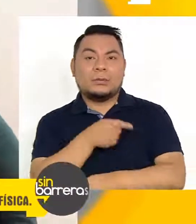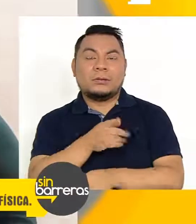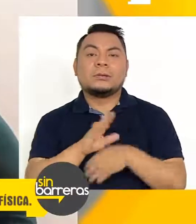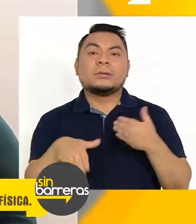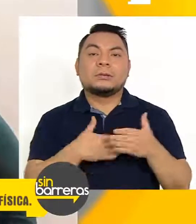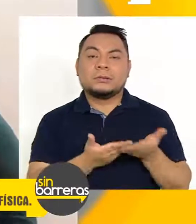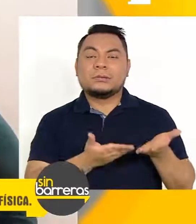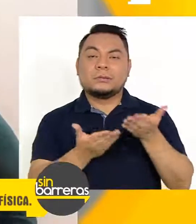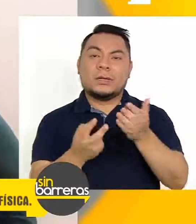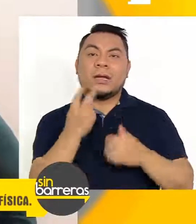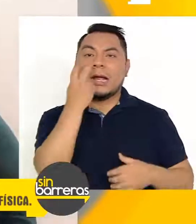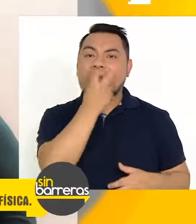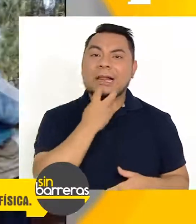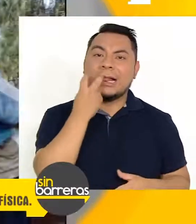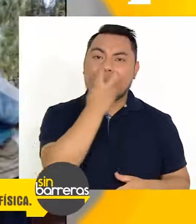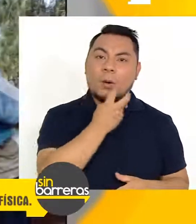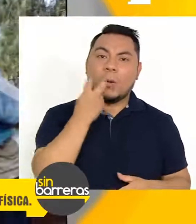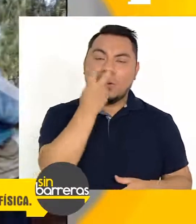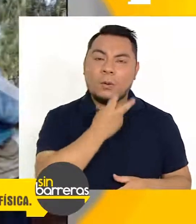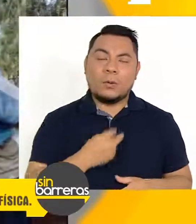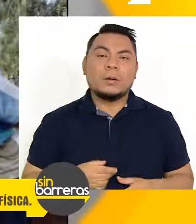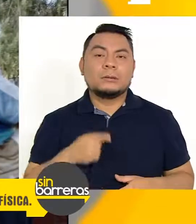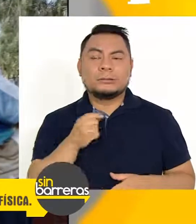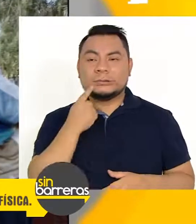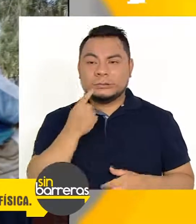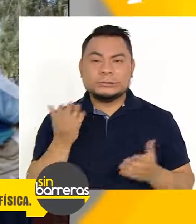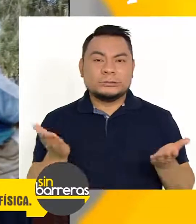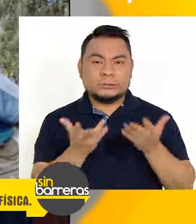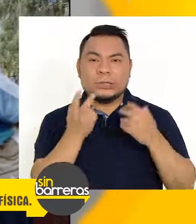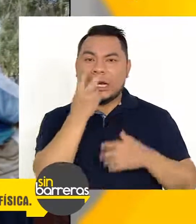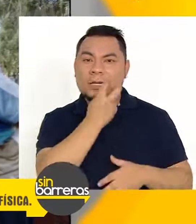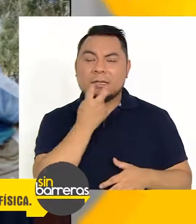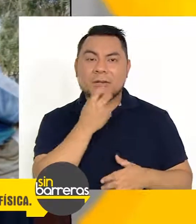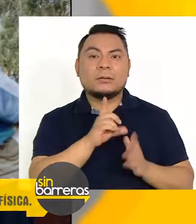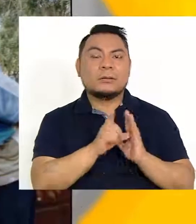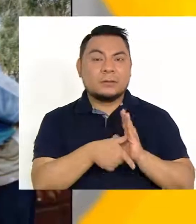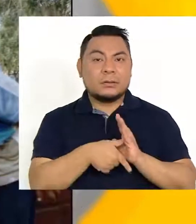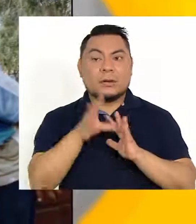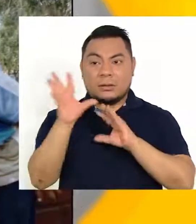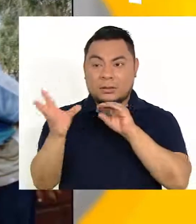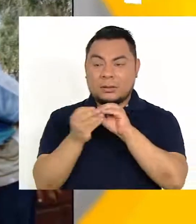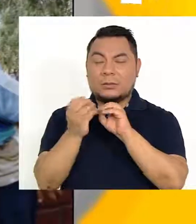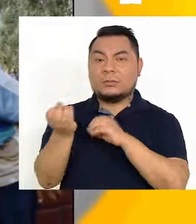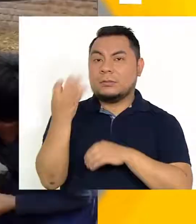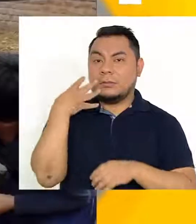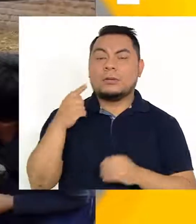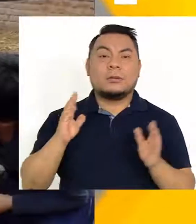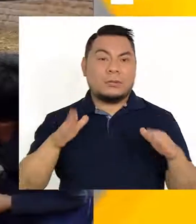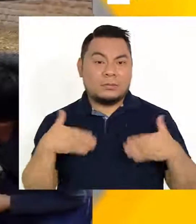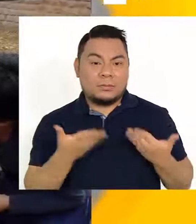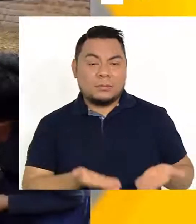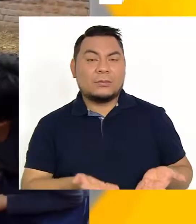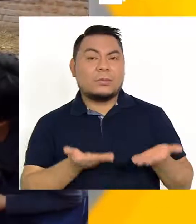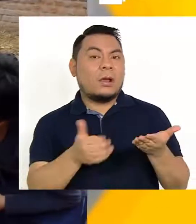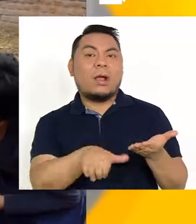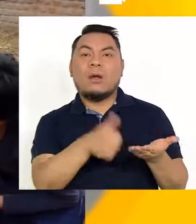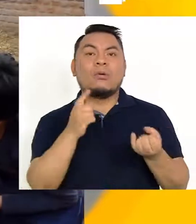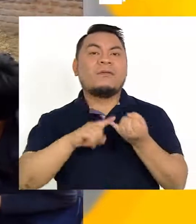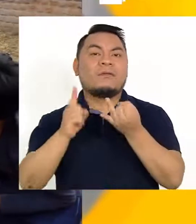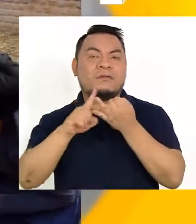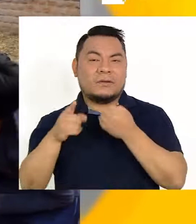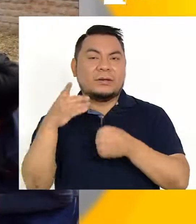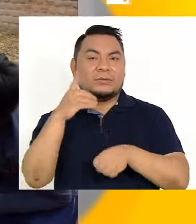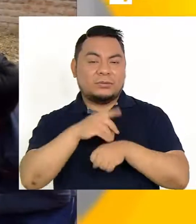es terapia de lenguaje y adicionalmente a eso me recomendaron que podía llevar otras